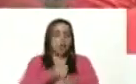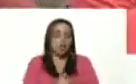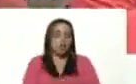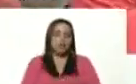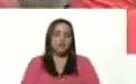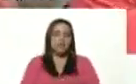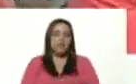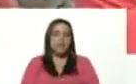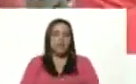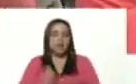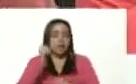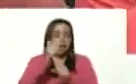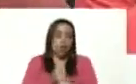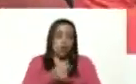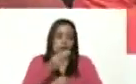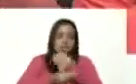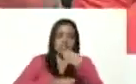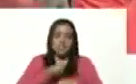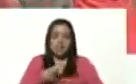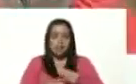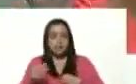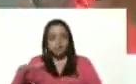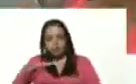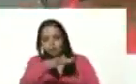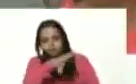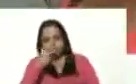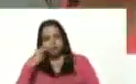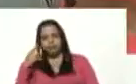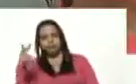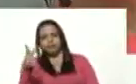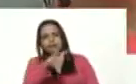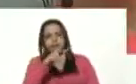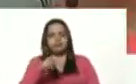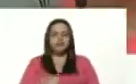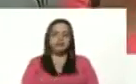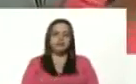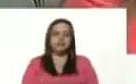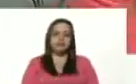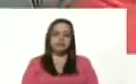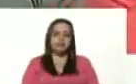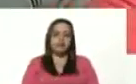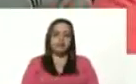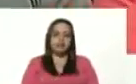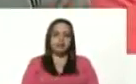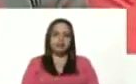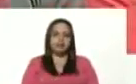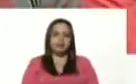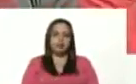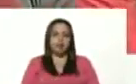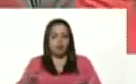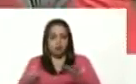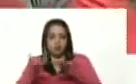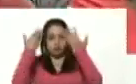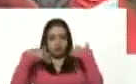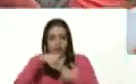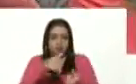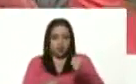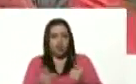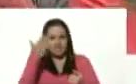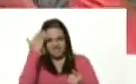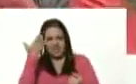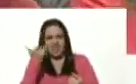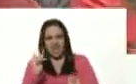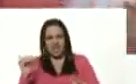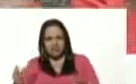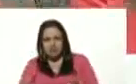Pastora hicimos un recorrido con nuestra almiranta y con el general Márquez. General Márquez y la almiranta, que usted sabe que se la traen, con la